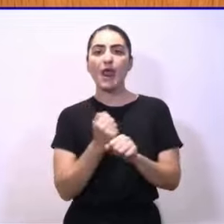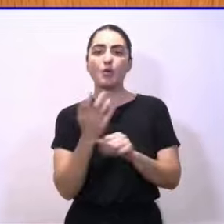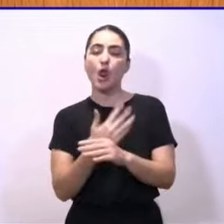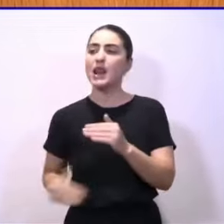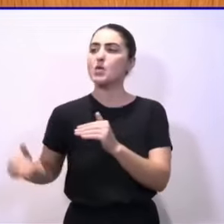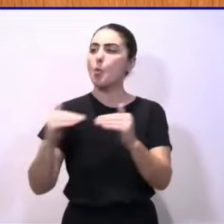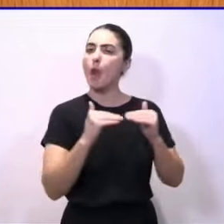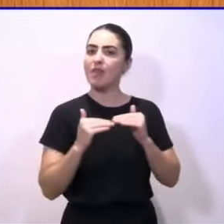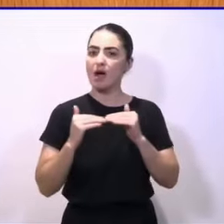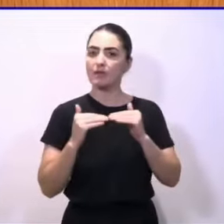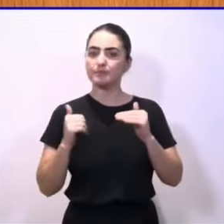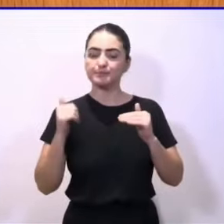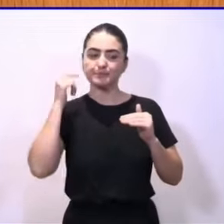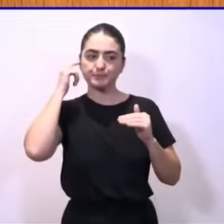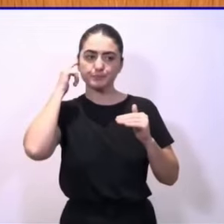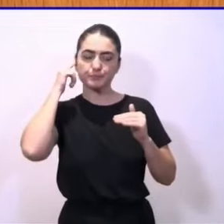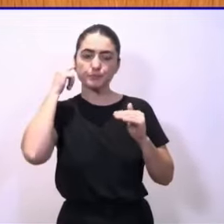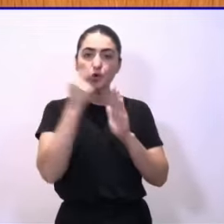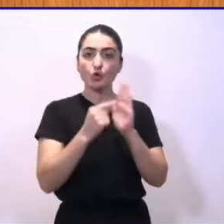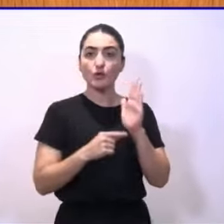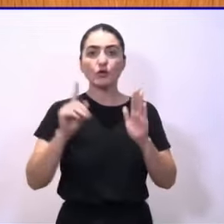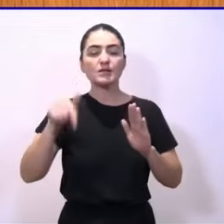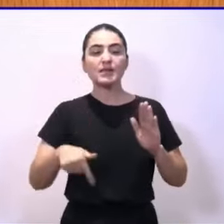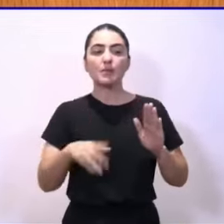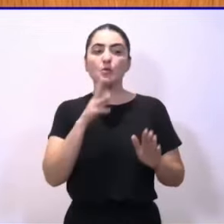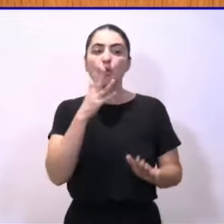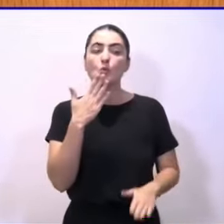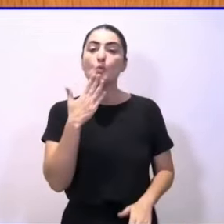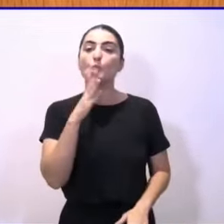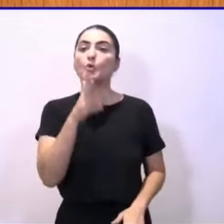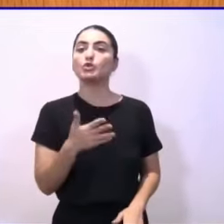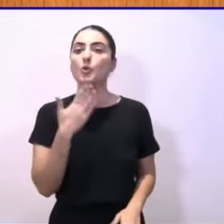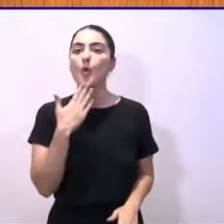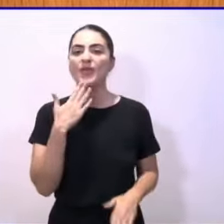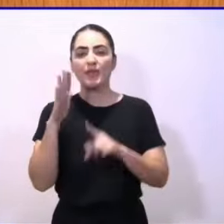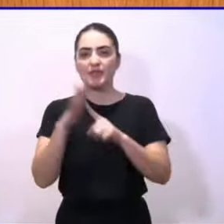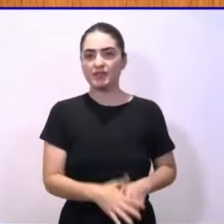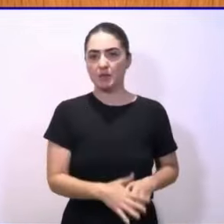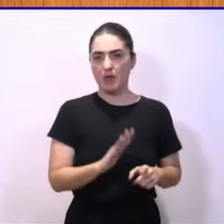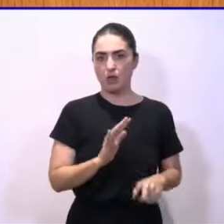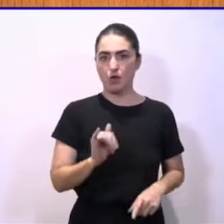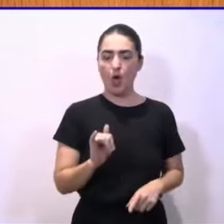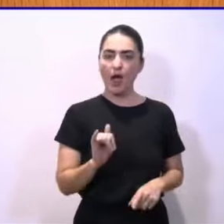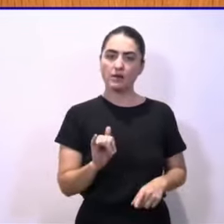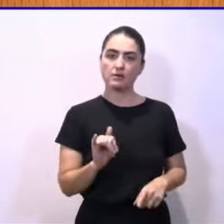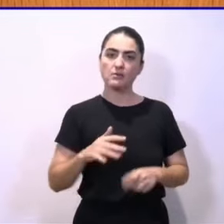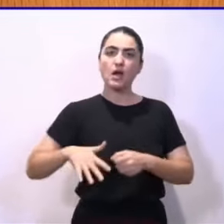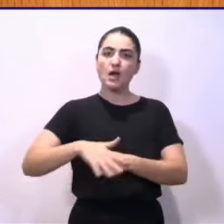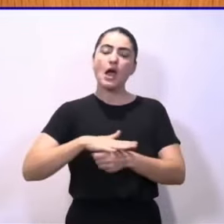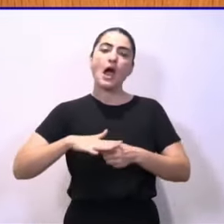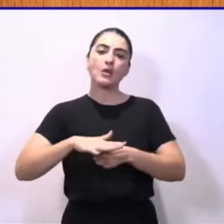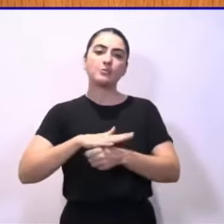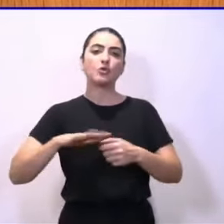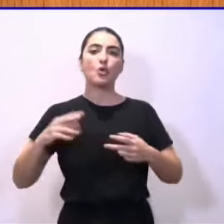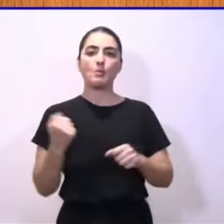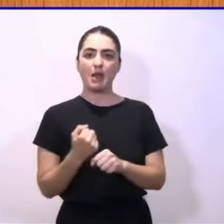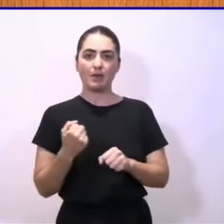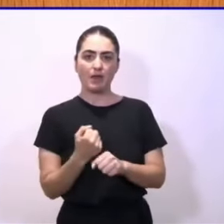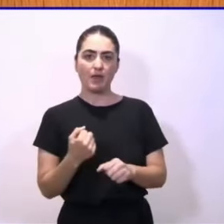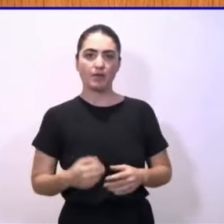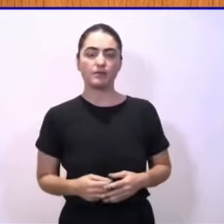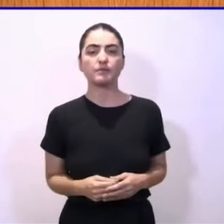de condiciones. También es evidente la discriminación que por razón de edad opera en el ámbito de la empleabilidad.